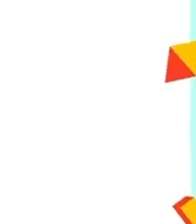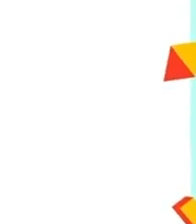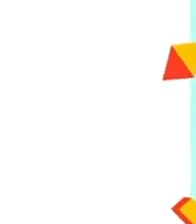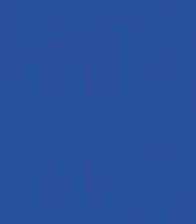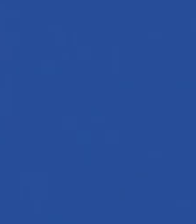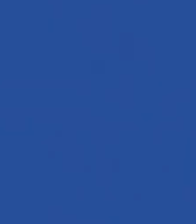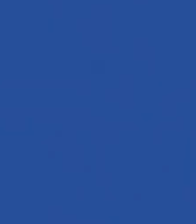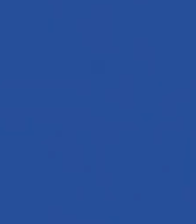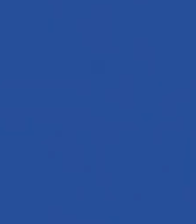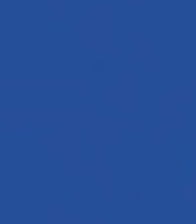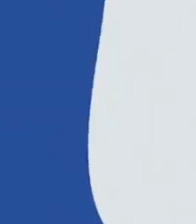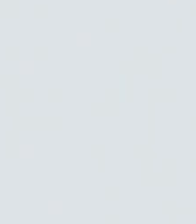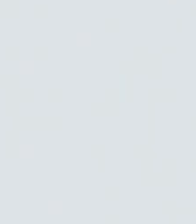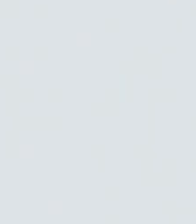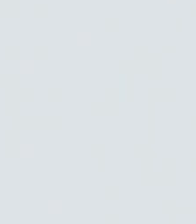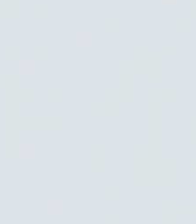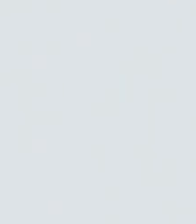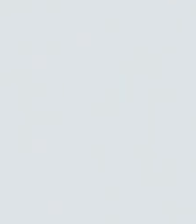casa.